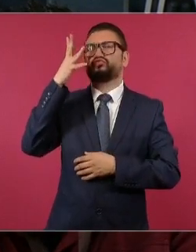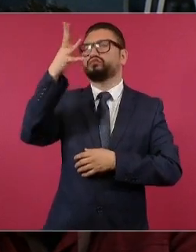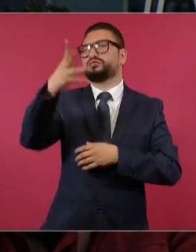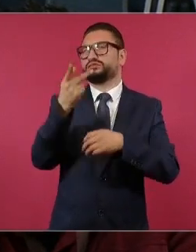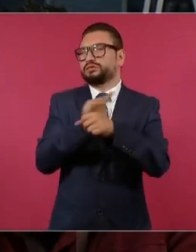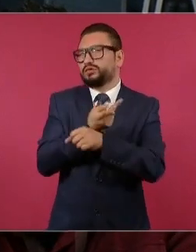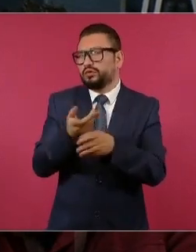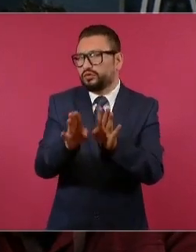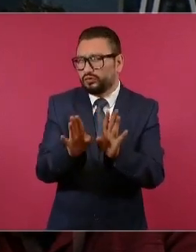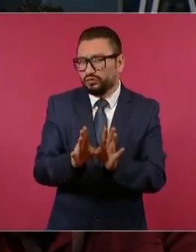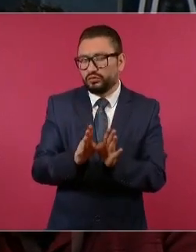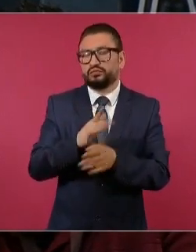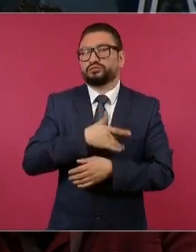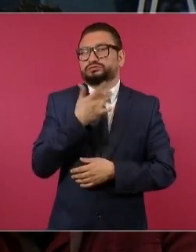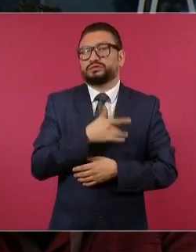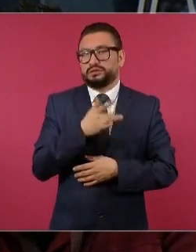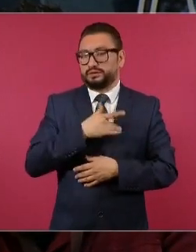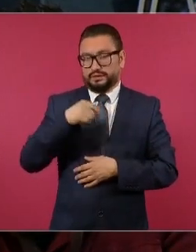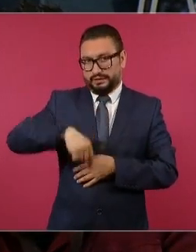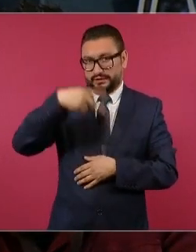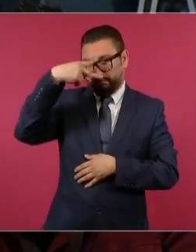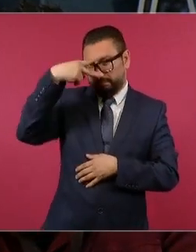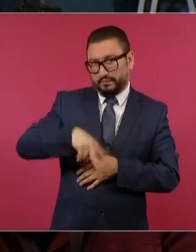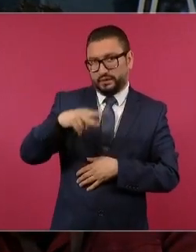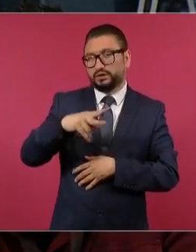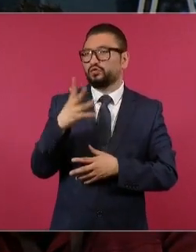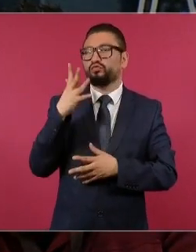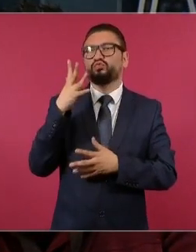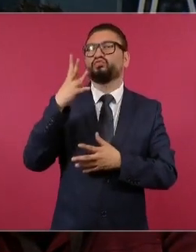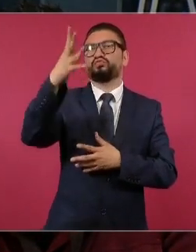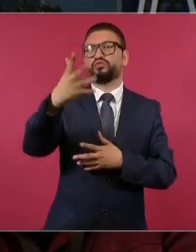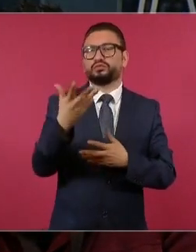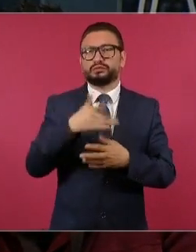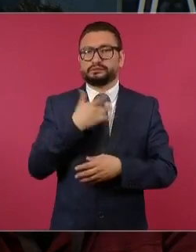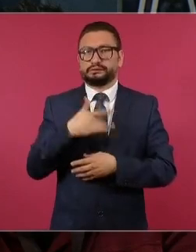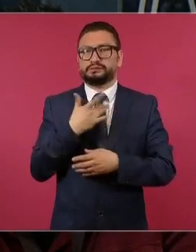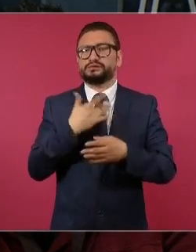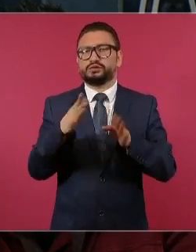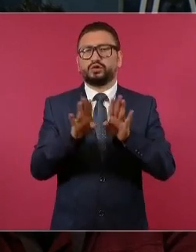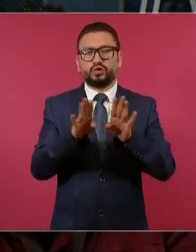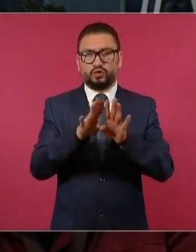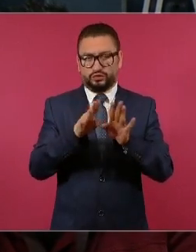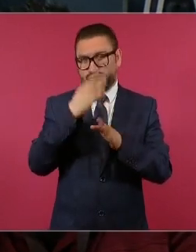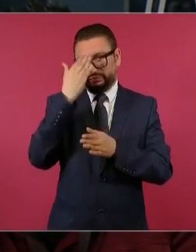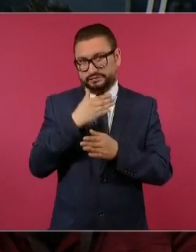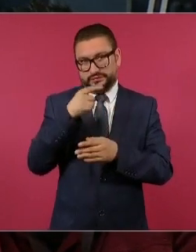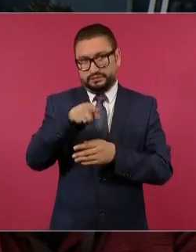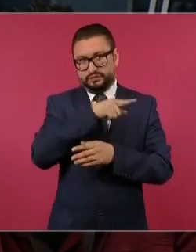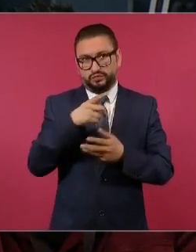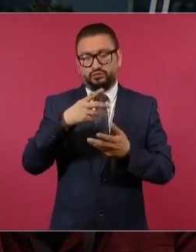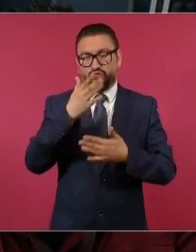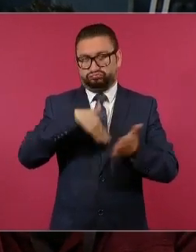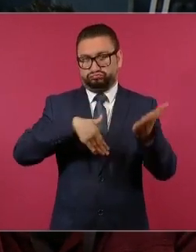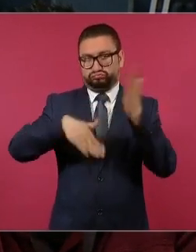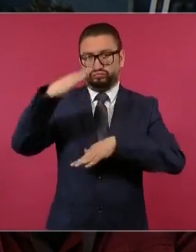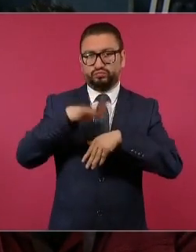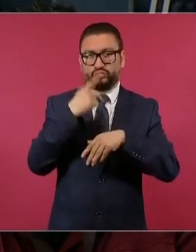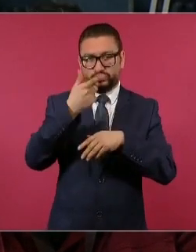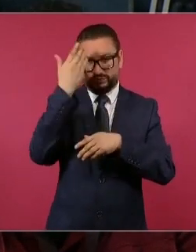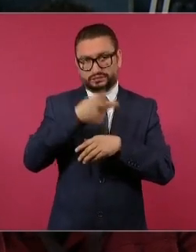Es decir, ¿qué expectativas puede tener México a partir de haberse insertado muy exitosamente como uno de los